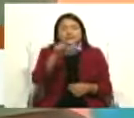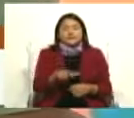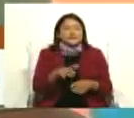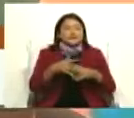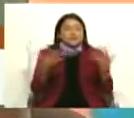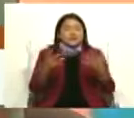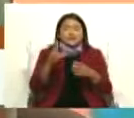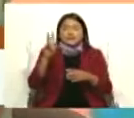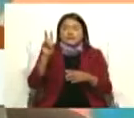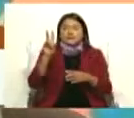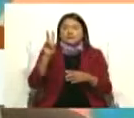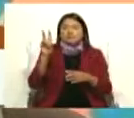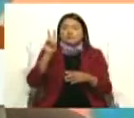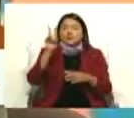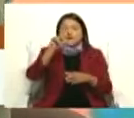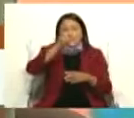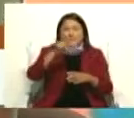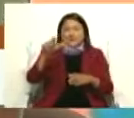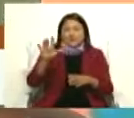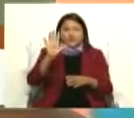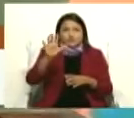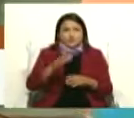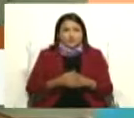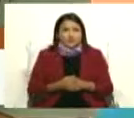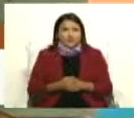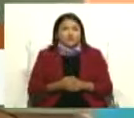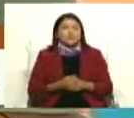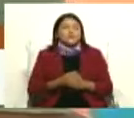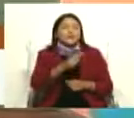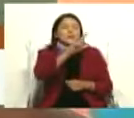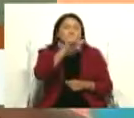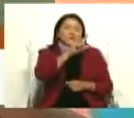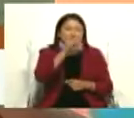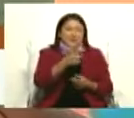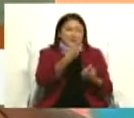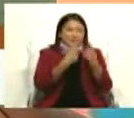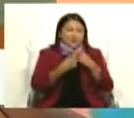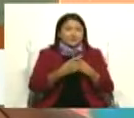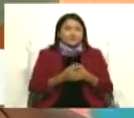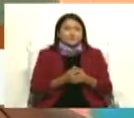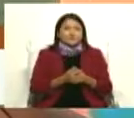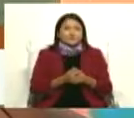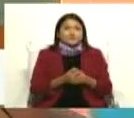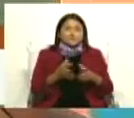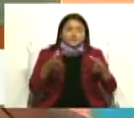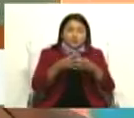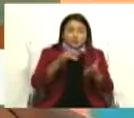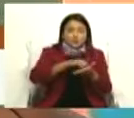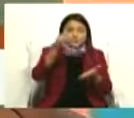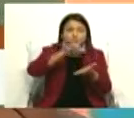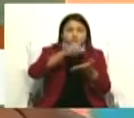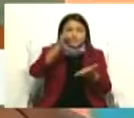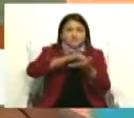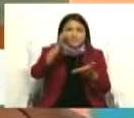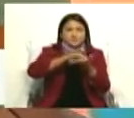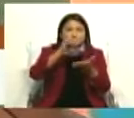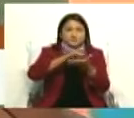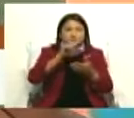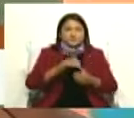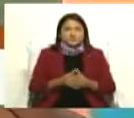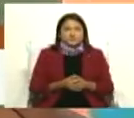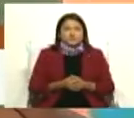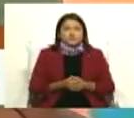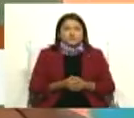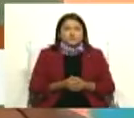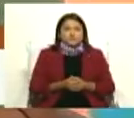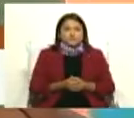venezolanas. ¿Qué te recomendaría yo, Mr. López? Creo que es, agarra tu grupo de WhatsApp, tu directorio de WhatsApp, y